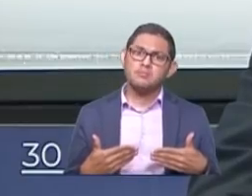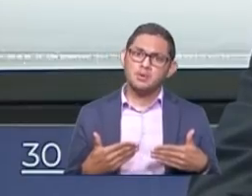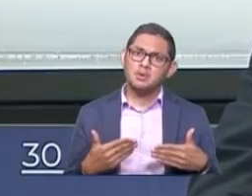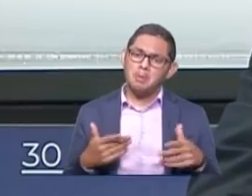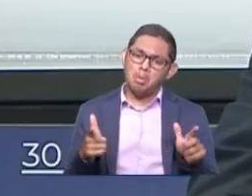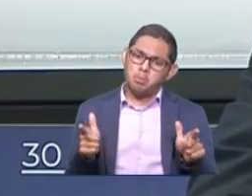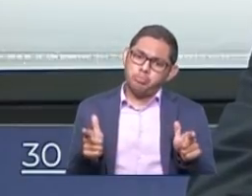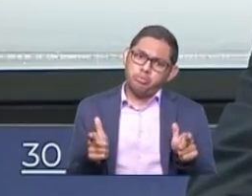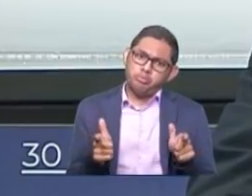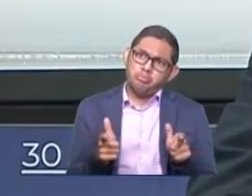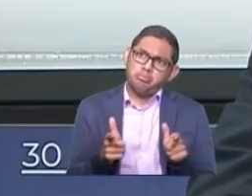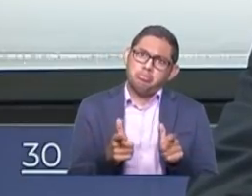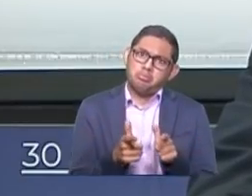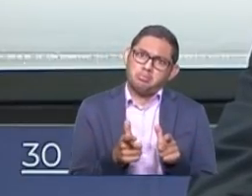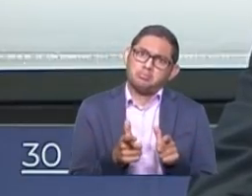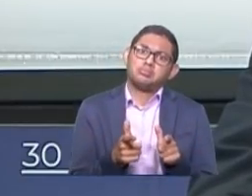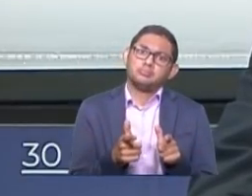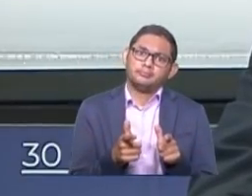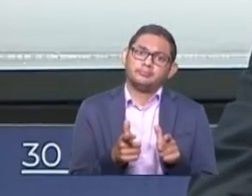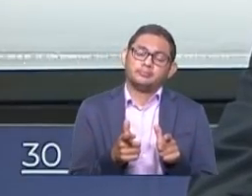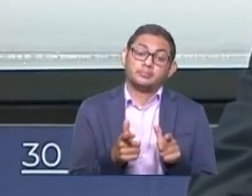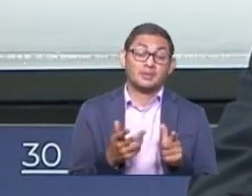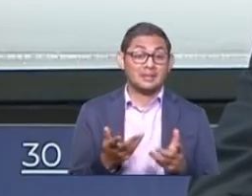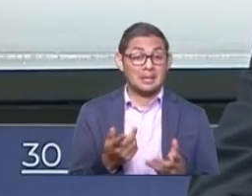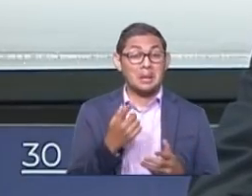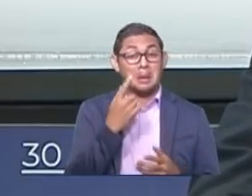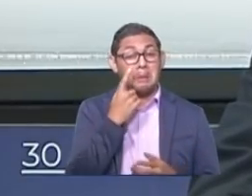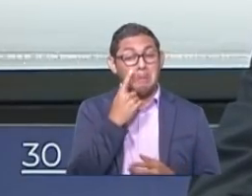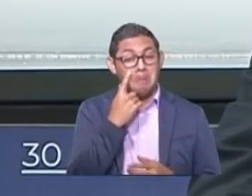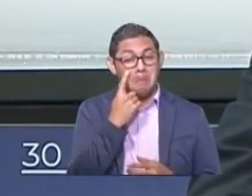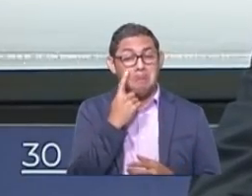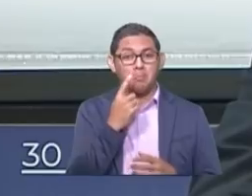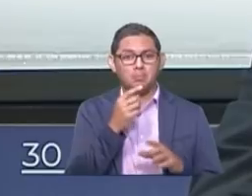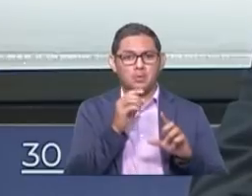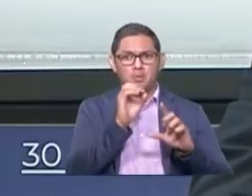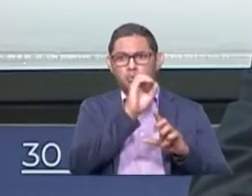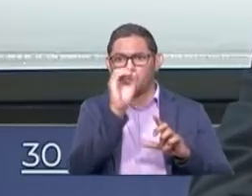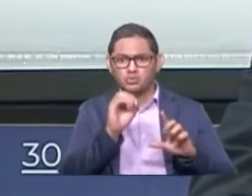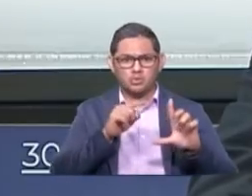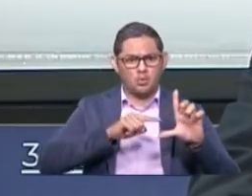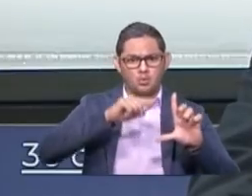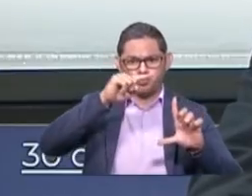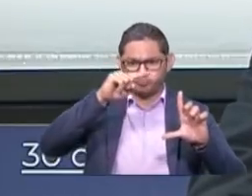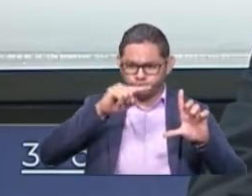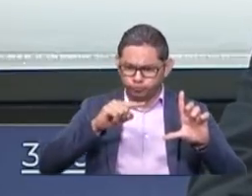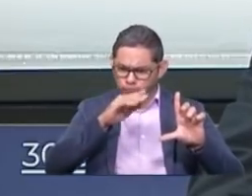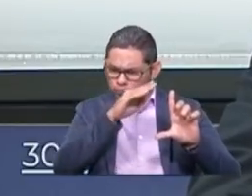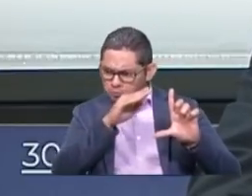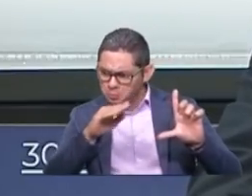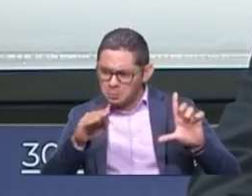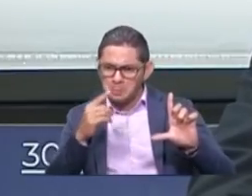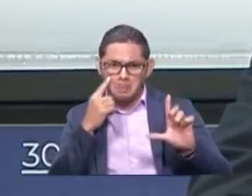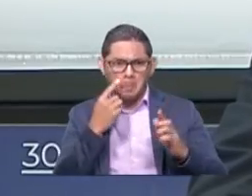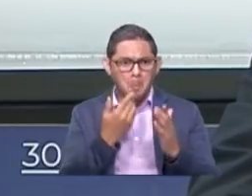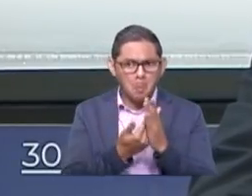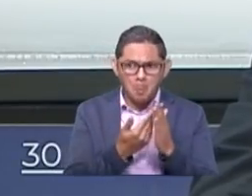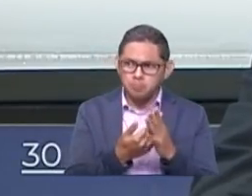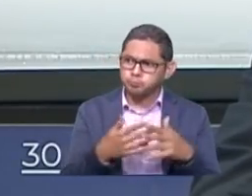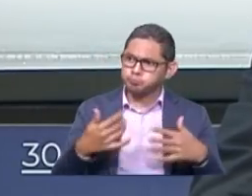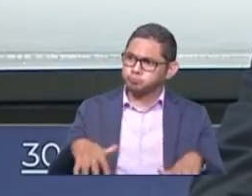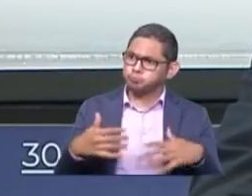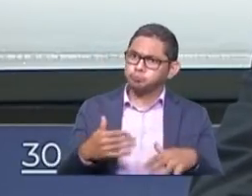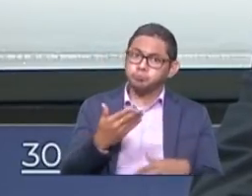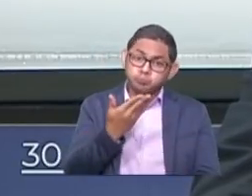disminuir estos índices, demostrando números favorables en el manejo de la pandemia.